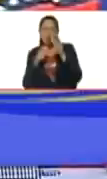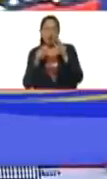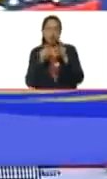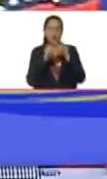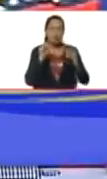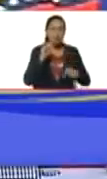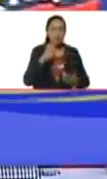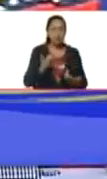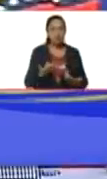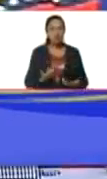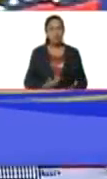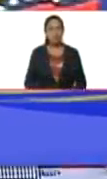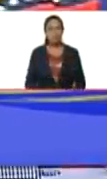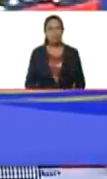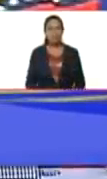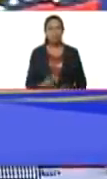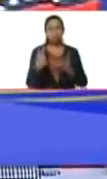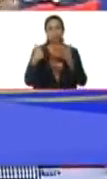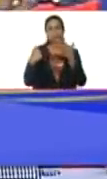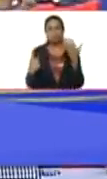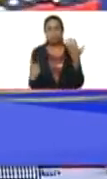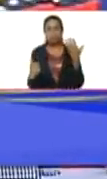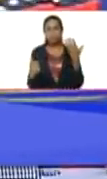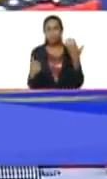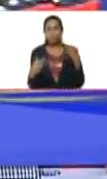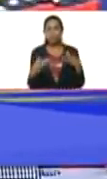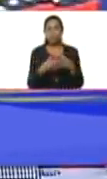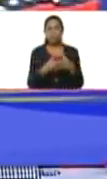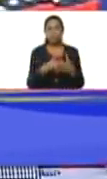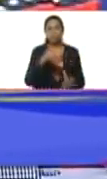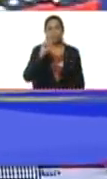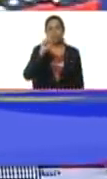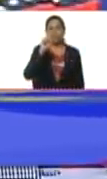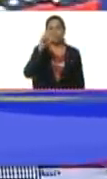vigilias, etcétera, etcétera, junto al SP3.